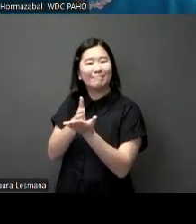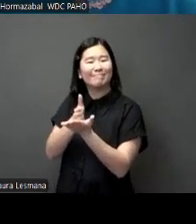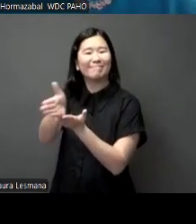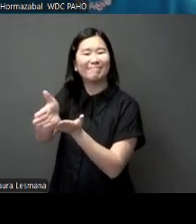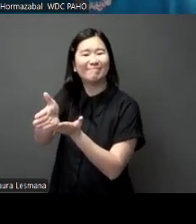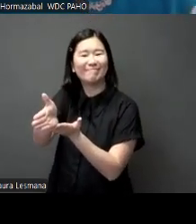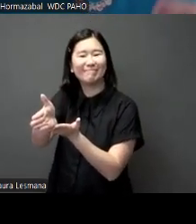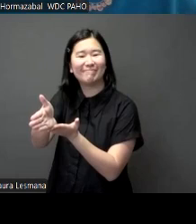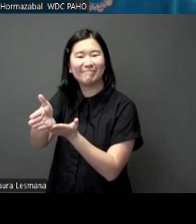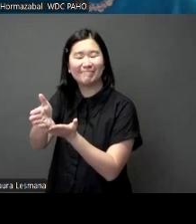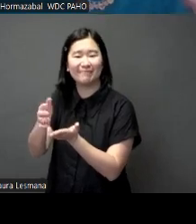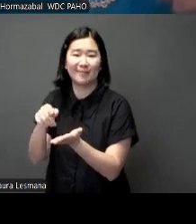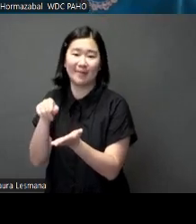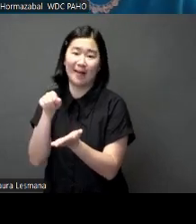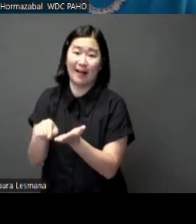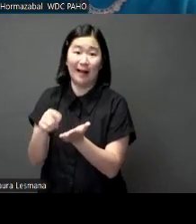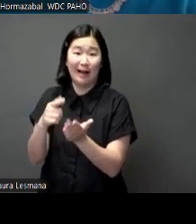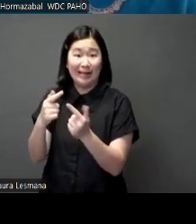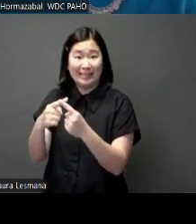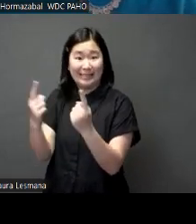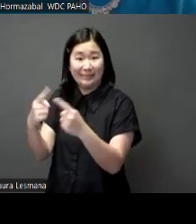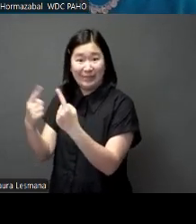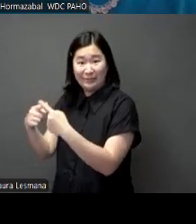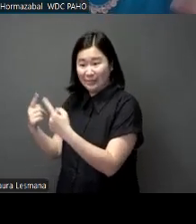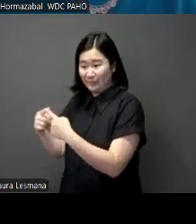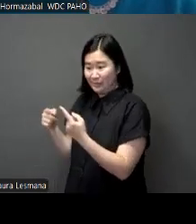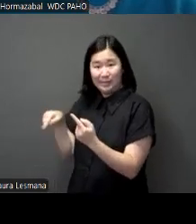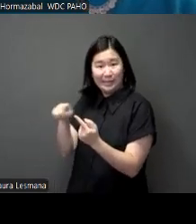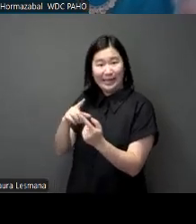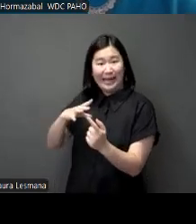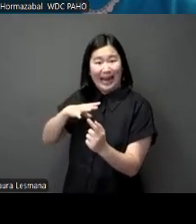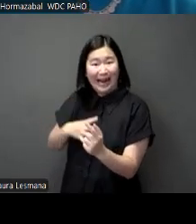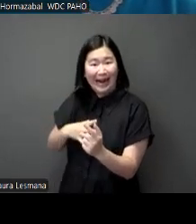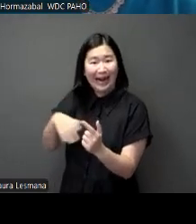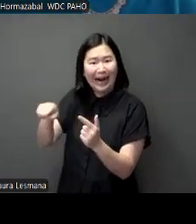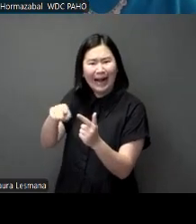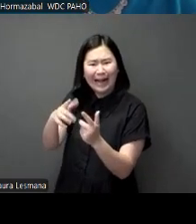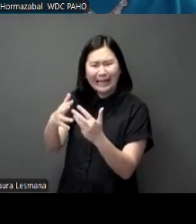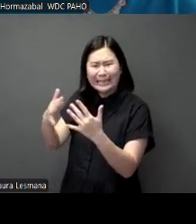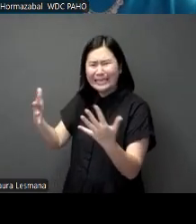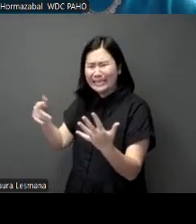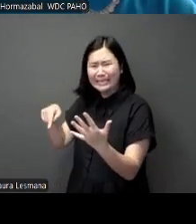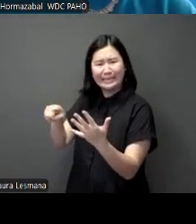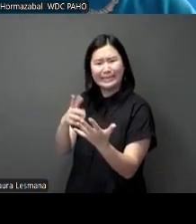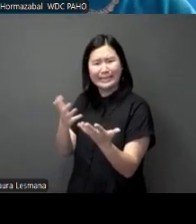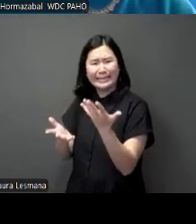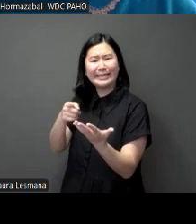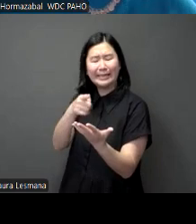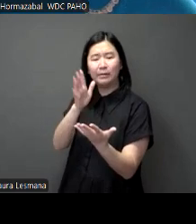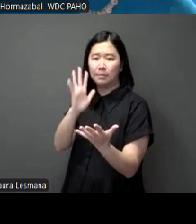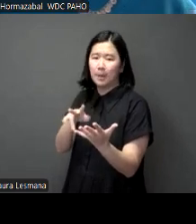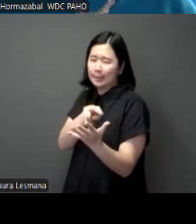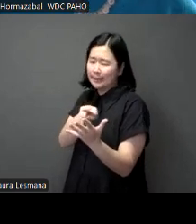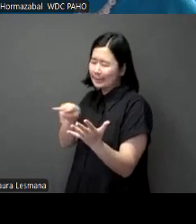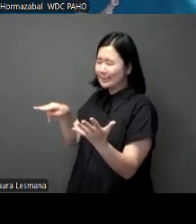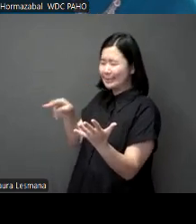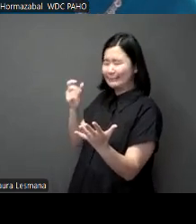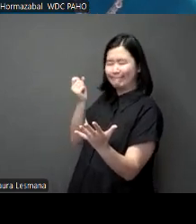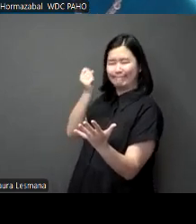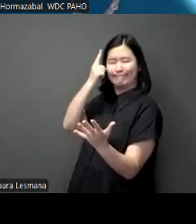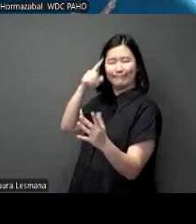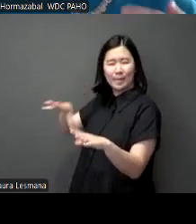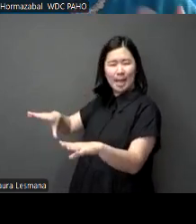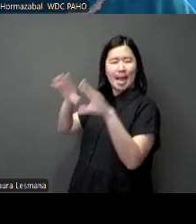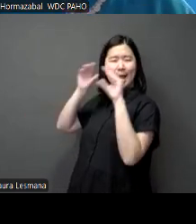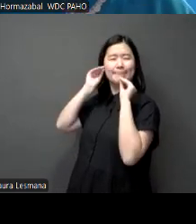o puede querer desarrollar algunas de ellas en una primera etapa según las condiciones en el contexto de los países. Esto nos permite,